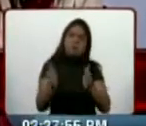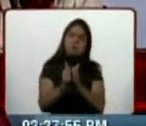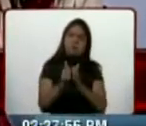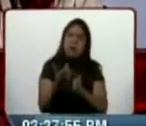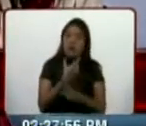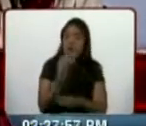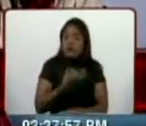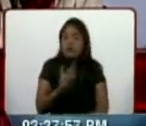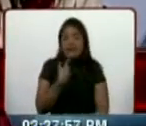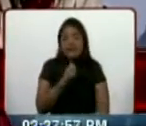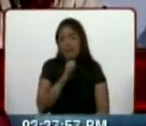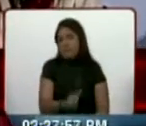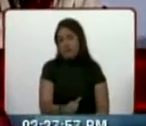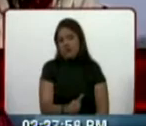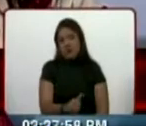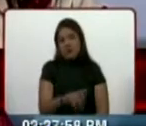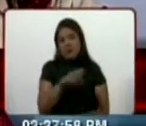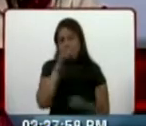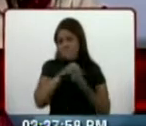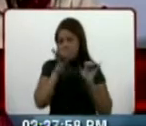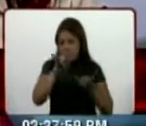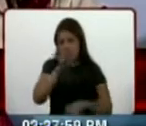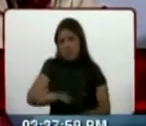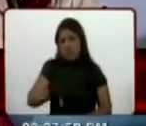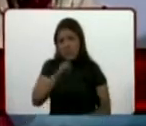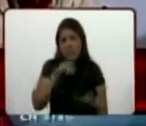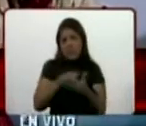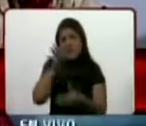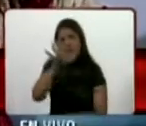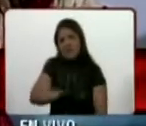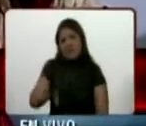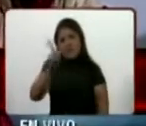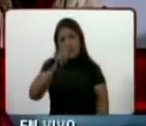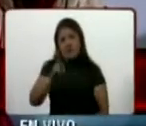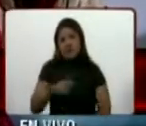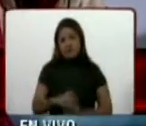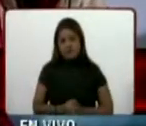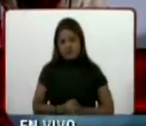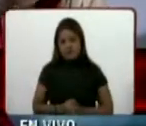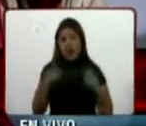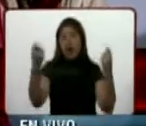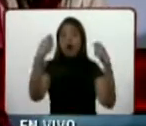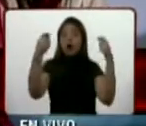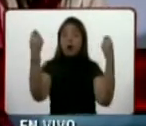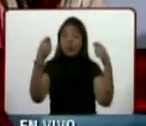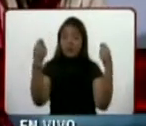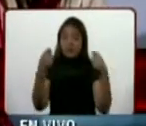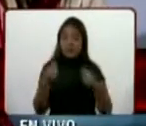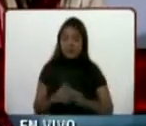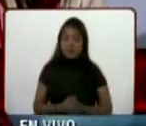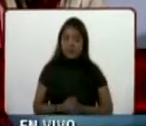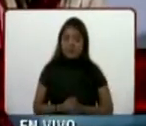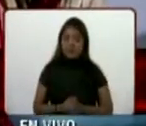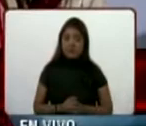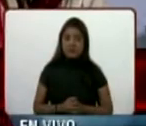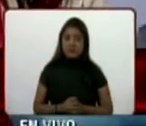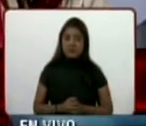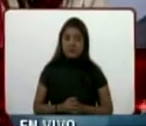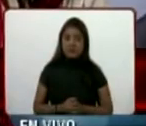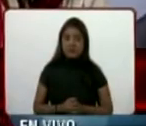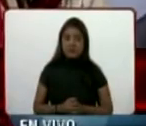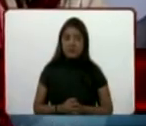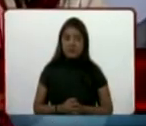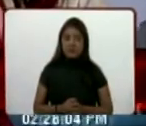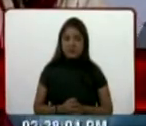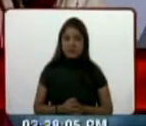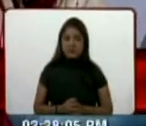una gran maldad hacer eso en su propio país o contra su propio país. Salvo eso, ha sido una campaña impecable. El que quiso hacer campaña salió a